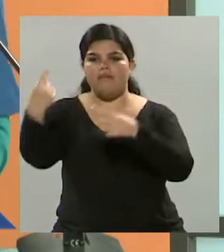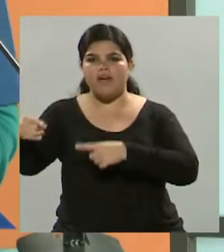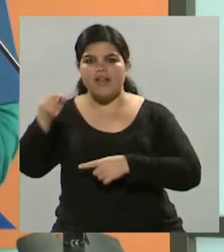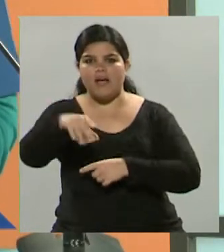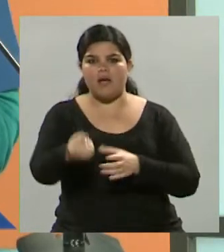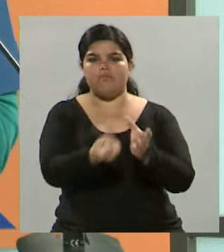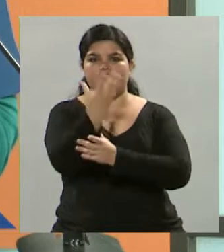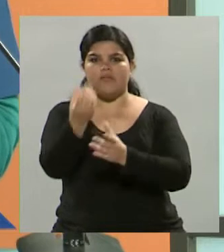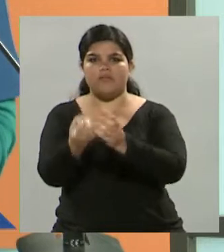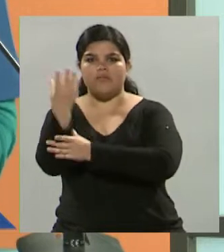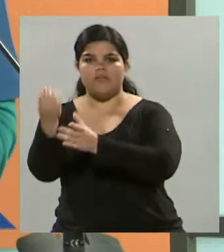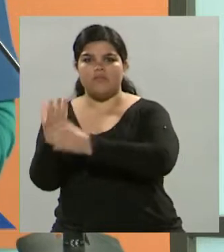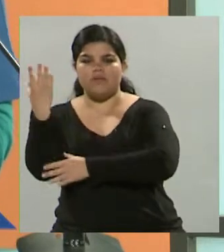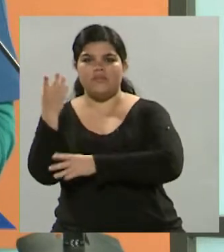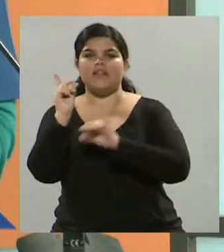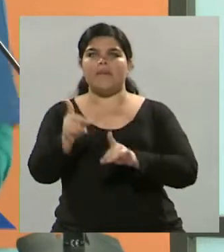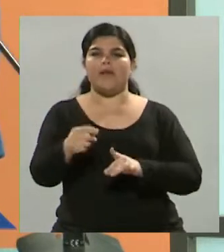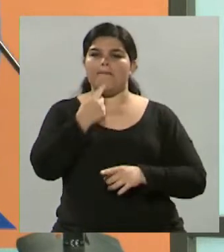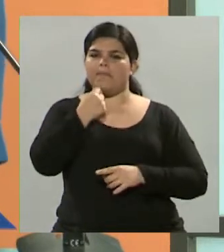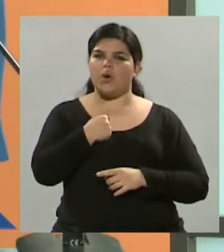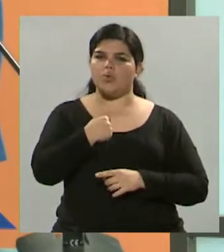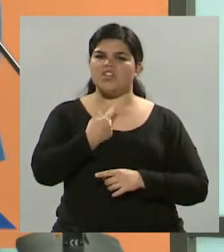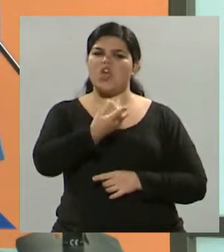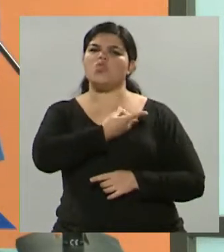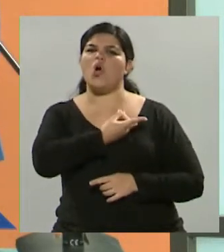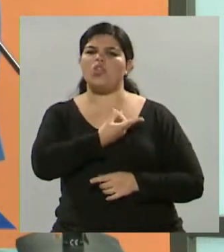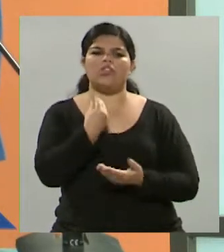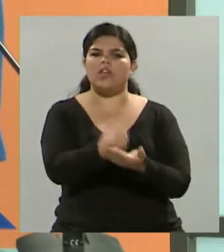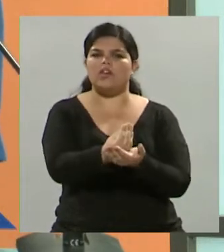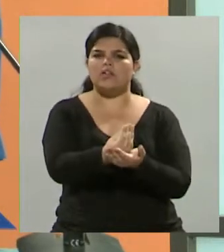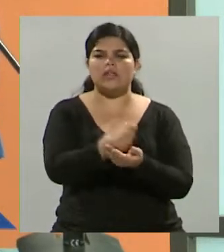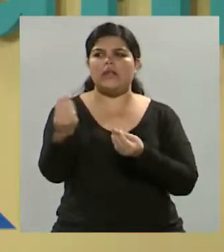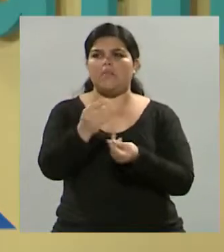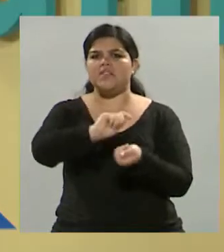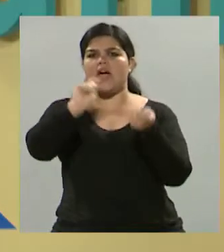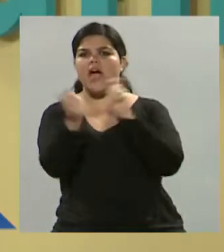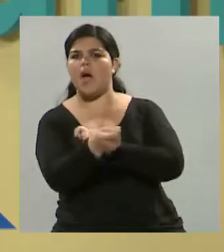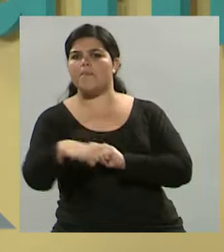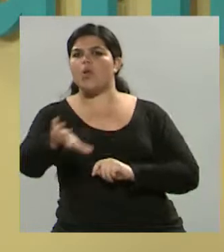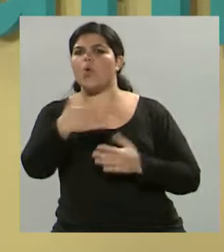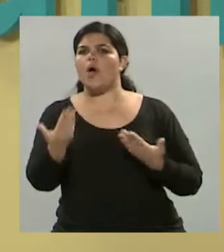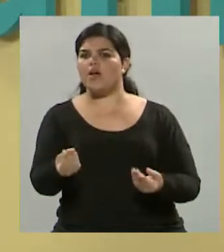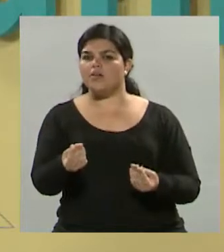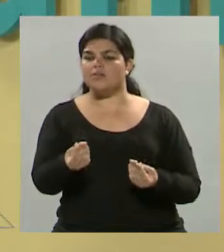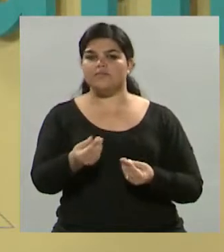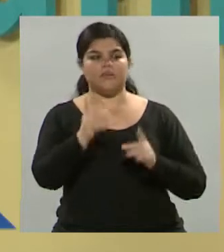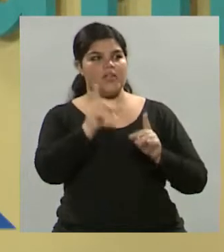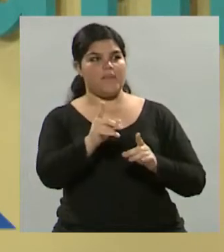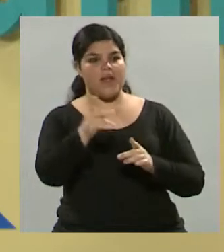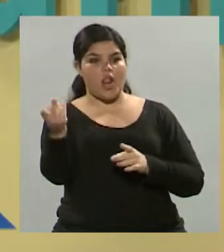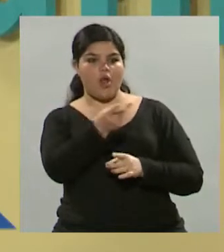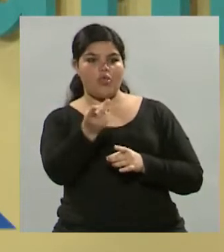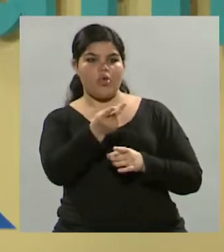las preguntas de en qué lugar estamos y qué pasa si nos cambiamos de lugar. Incluso creo que los dos personajes arrancan como en dos territorios